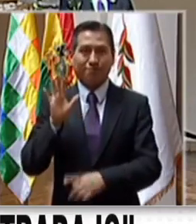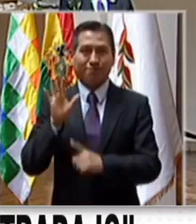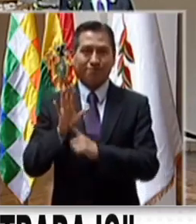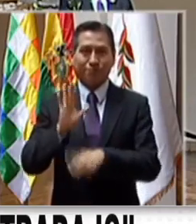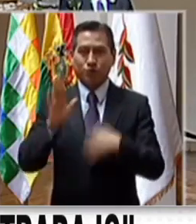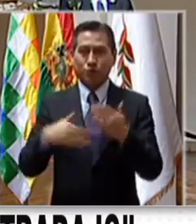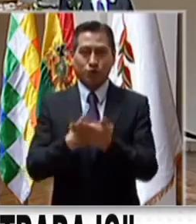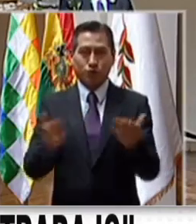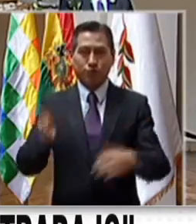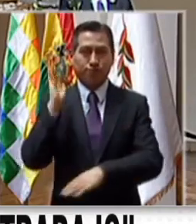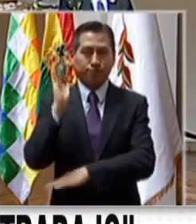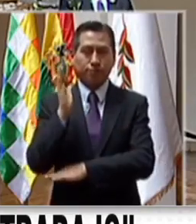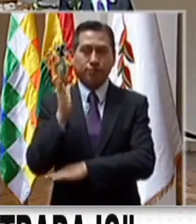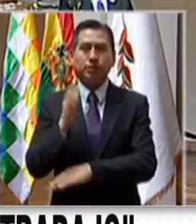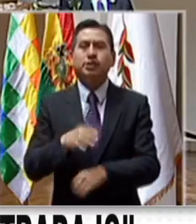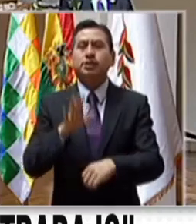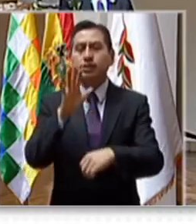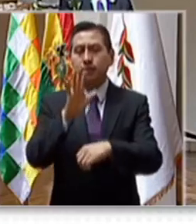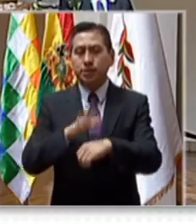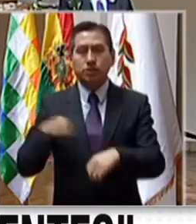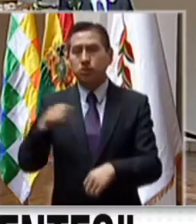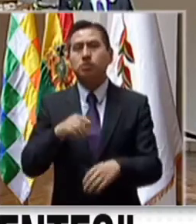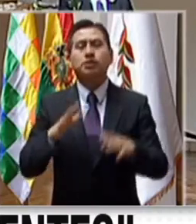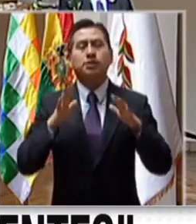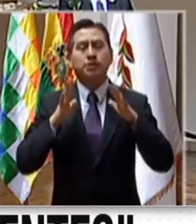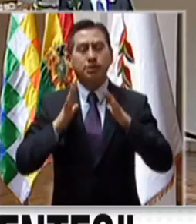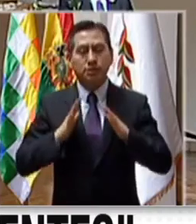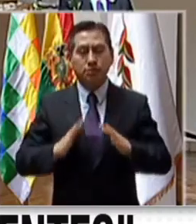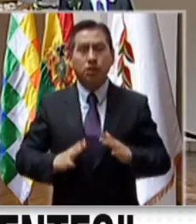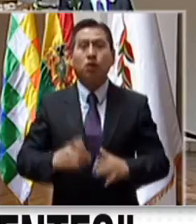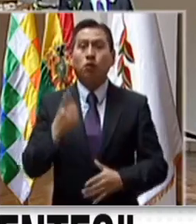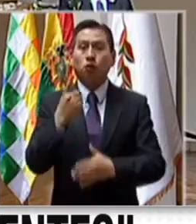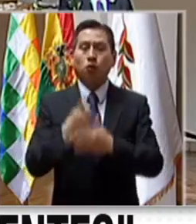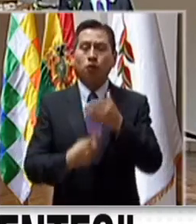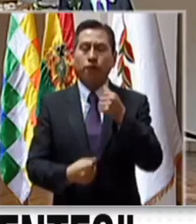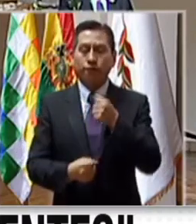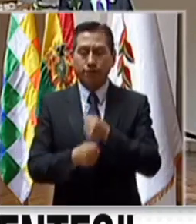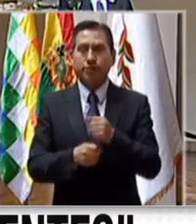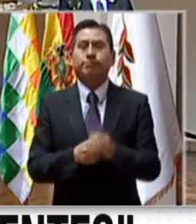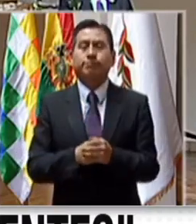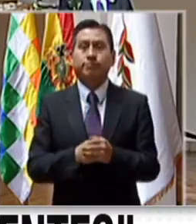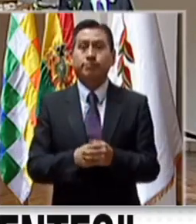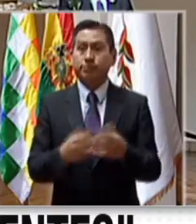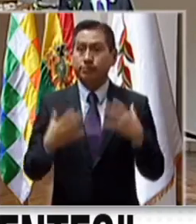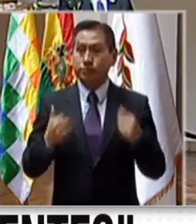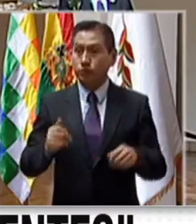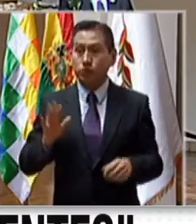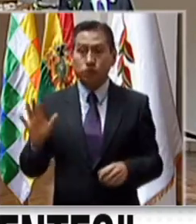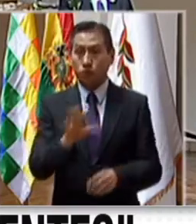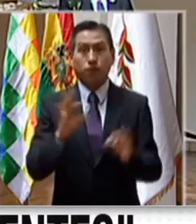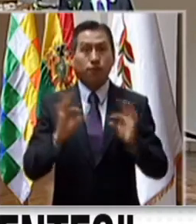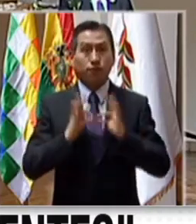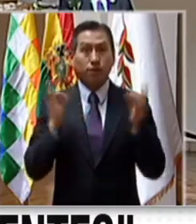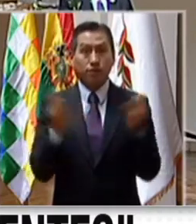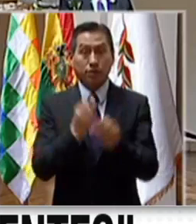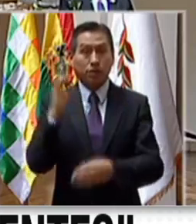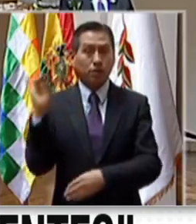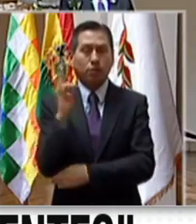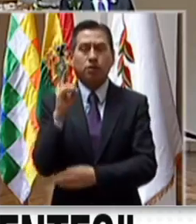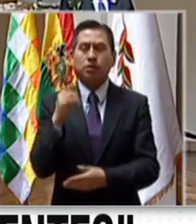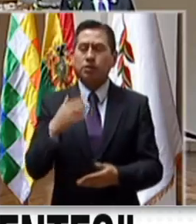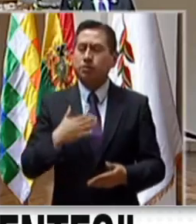deseo convocarlos a la serenidad y a la confianza. La salud de las familias bolivianas es